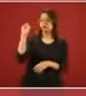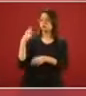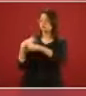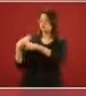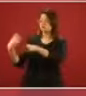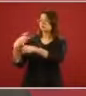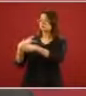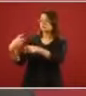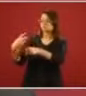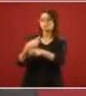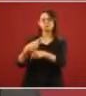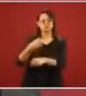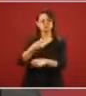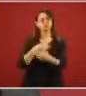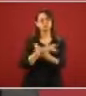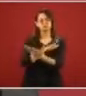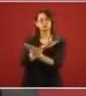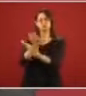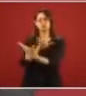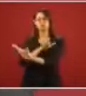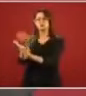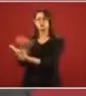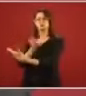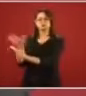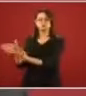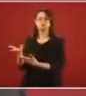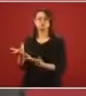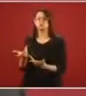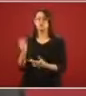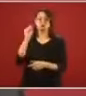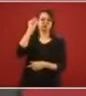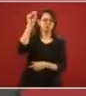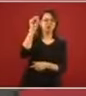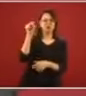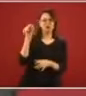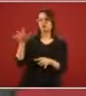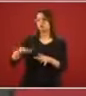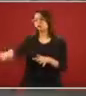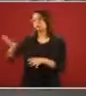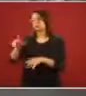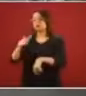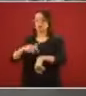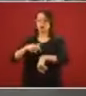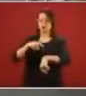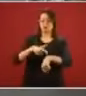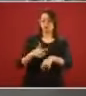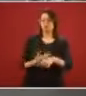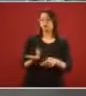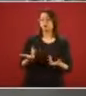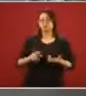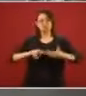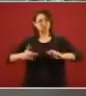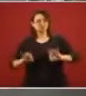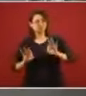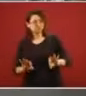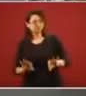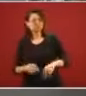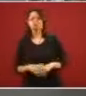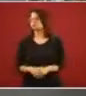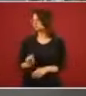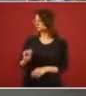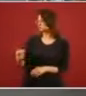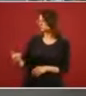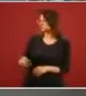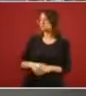del movimiento sindical y de los movimientos sociales, en la medida que yo pueda. Una buena relación. Sí. Gracias,